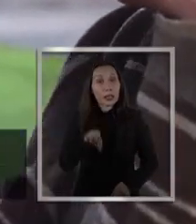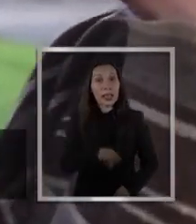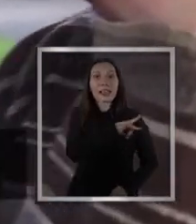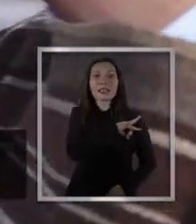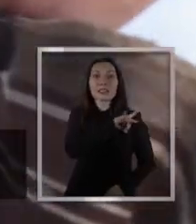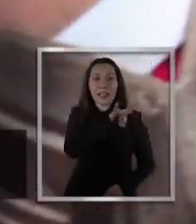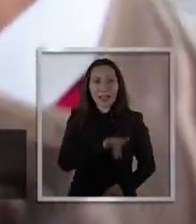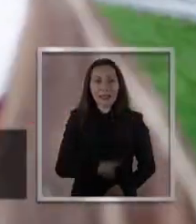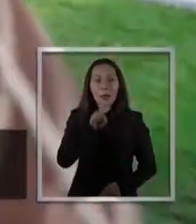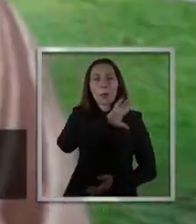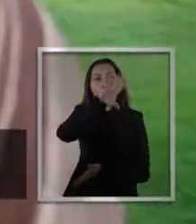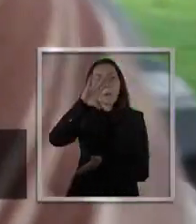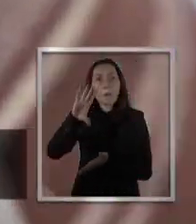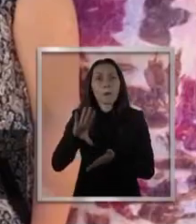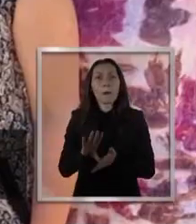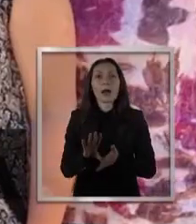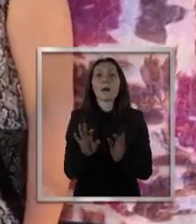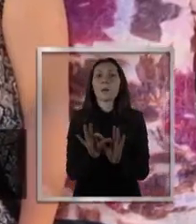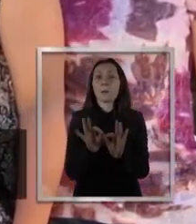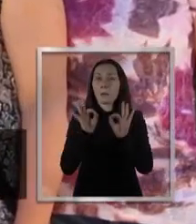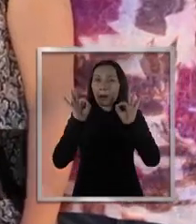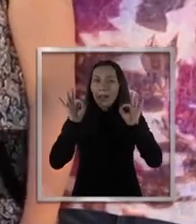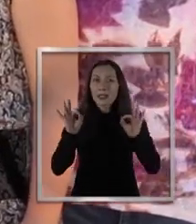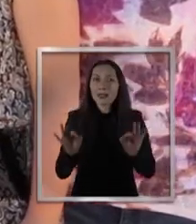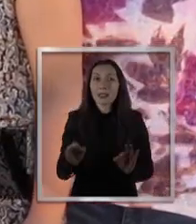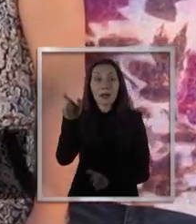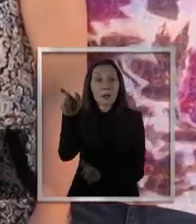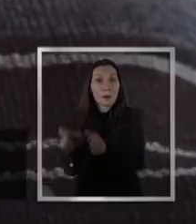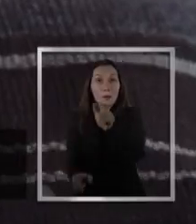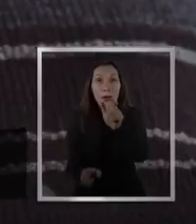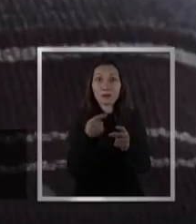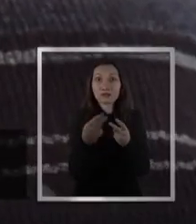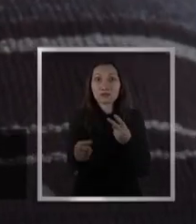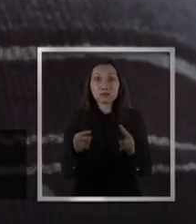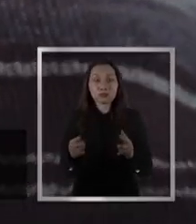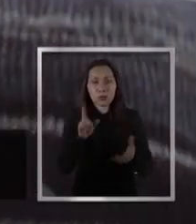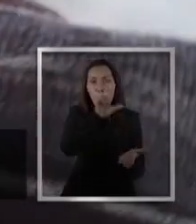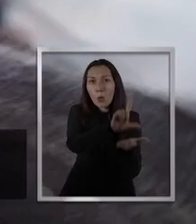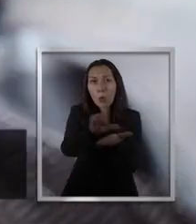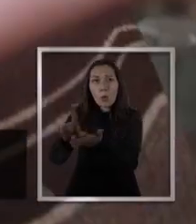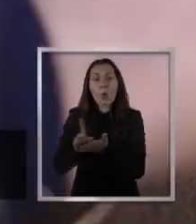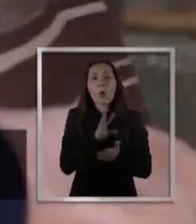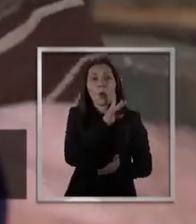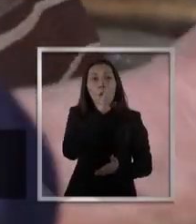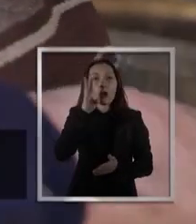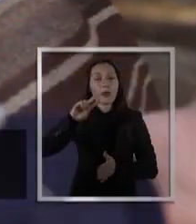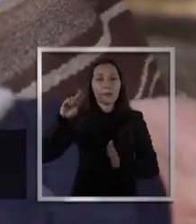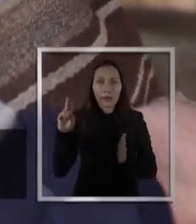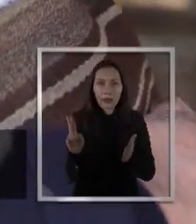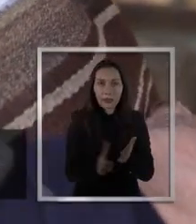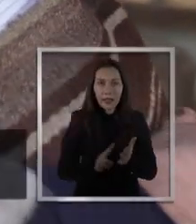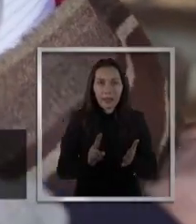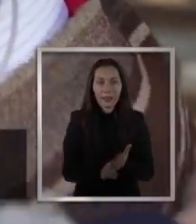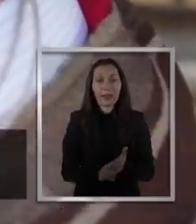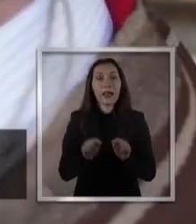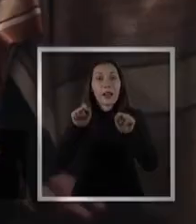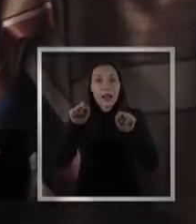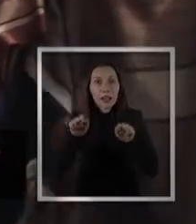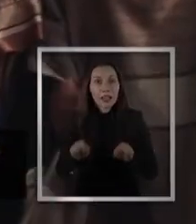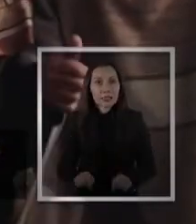Es Chile un país tan especial, con su gente, sus rincones, sus colores de